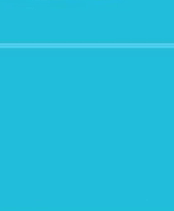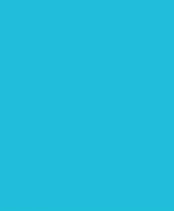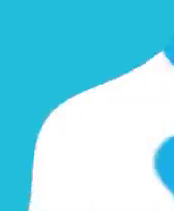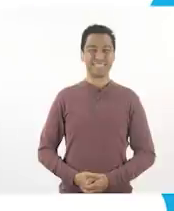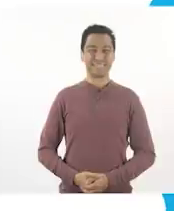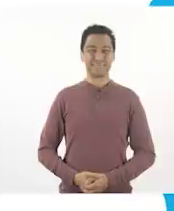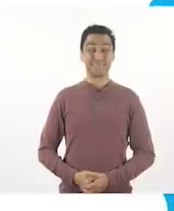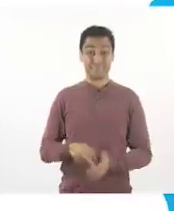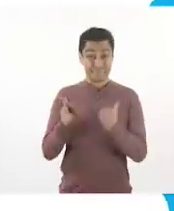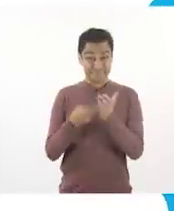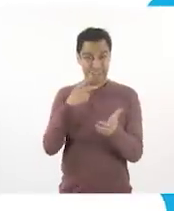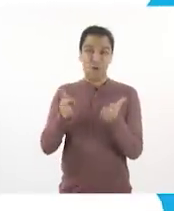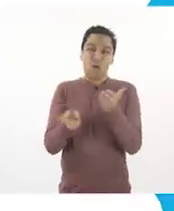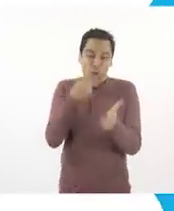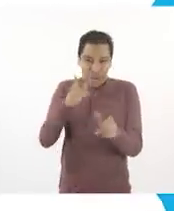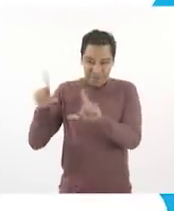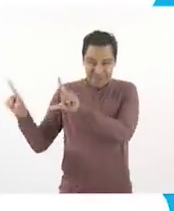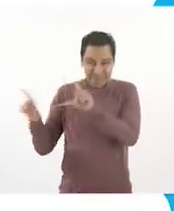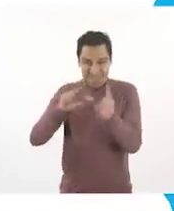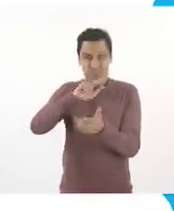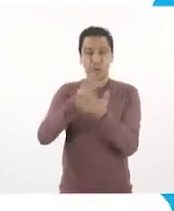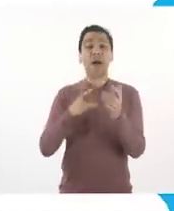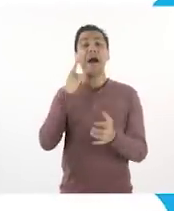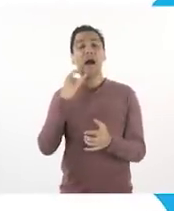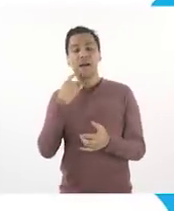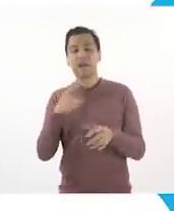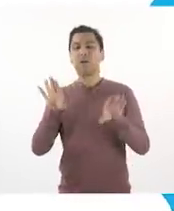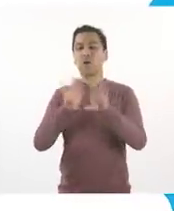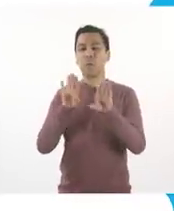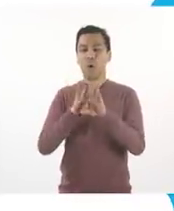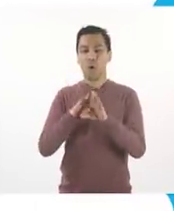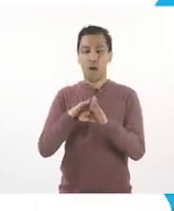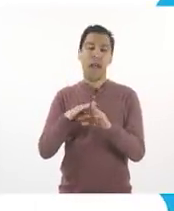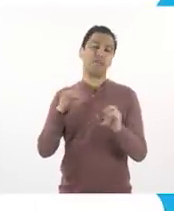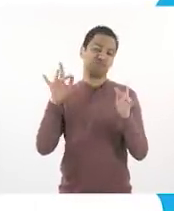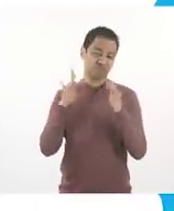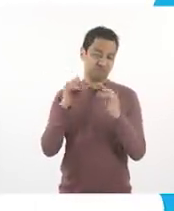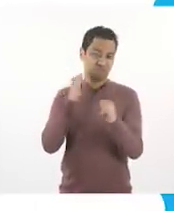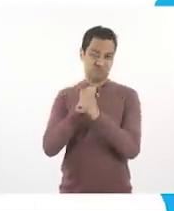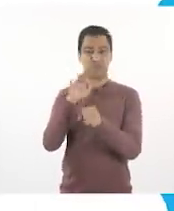Si quieres volver a ver los programas de Aprende en Casa 2, los puedes encontrar en la